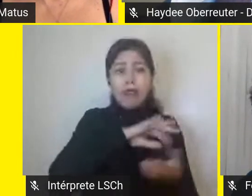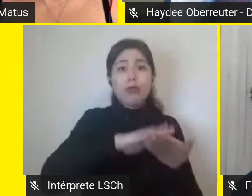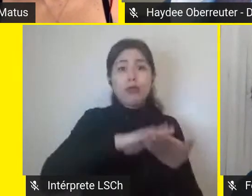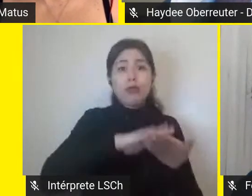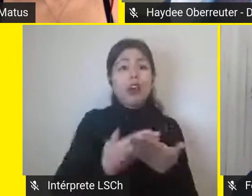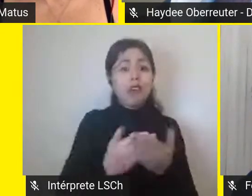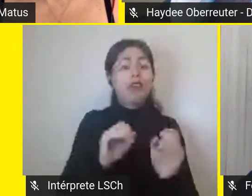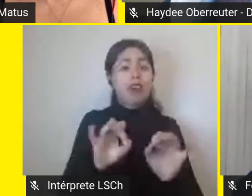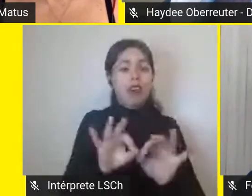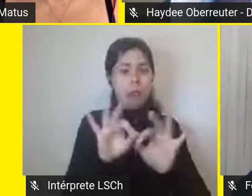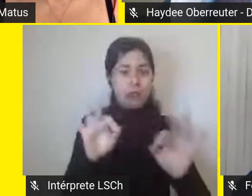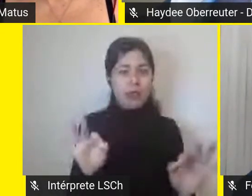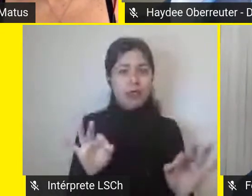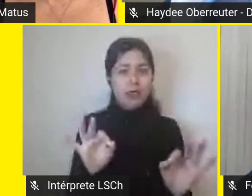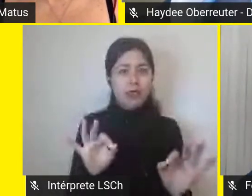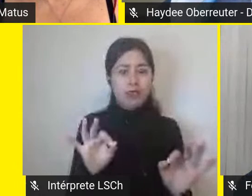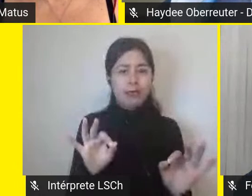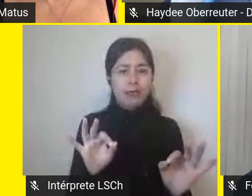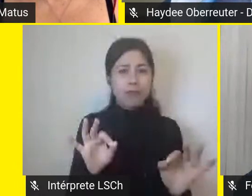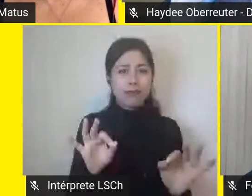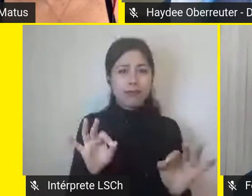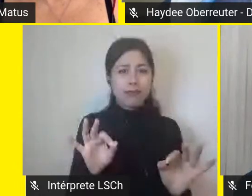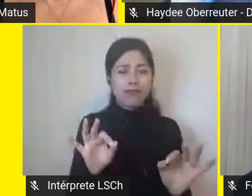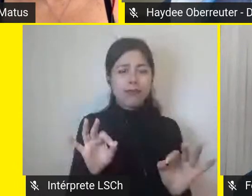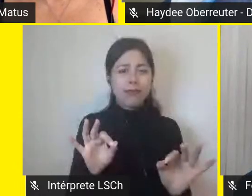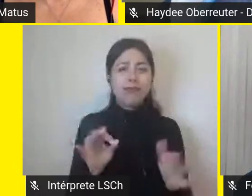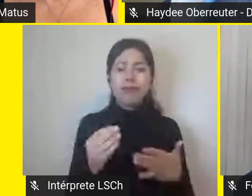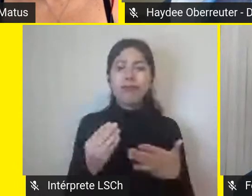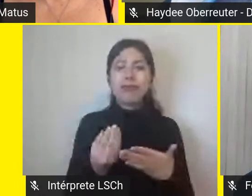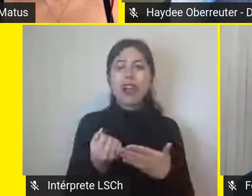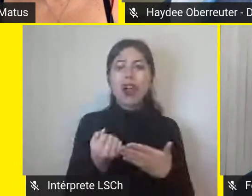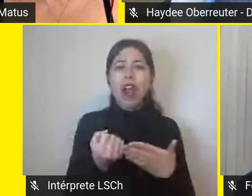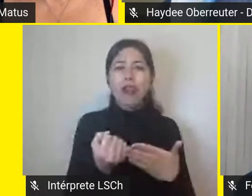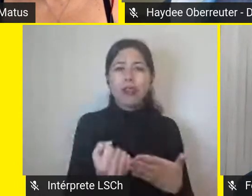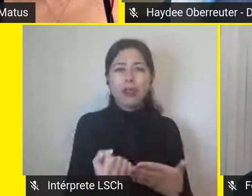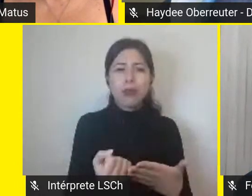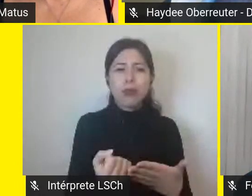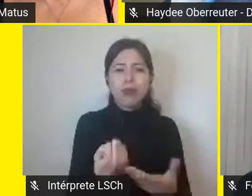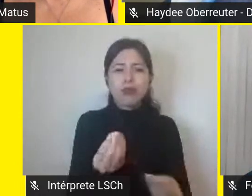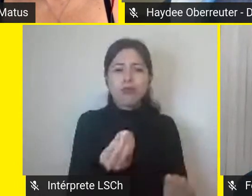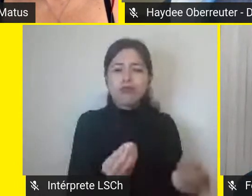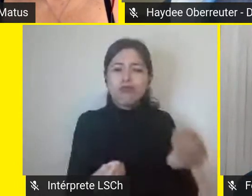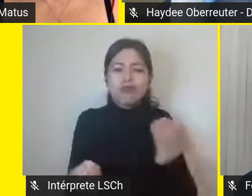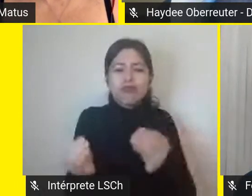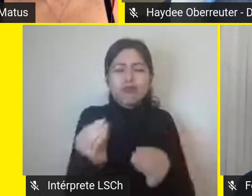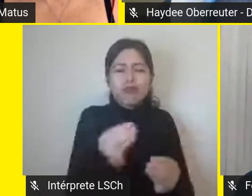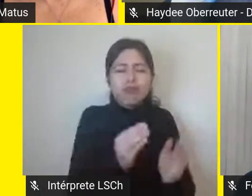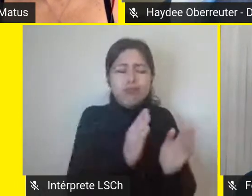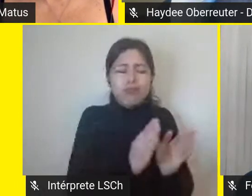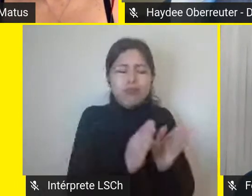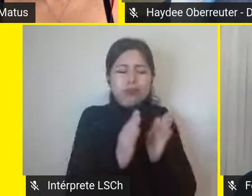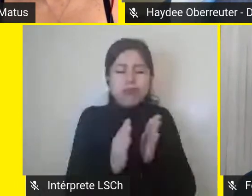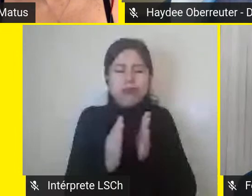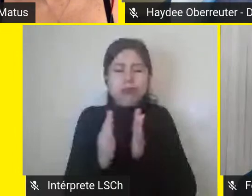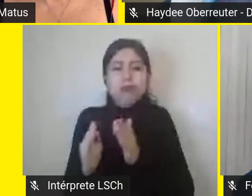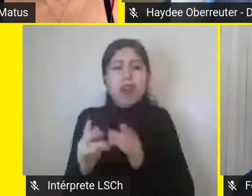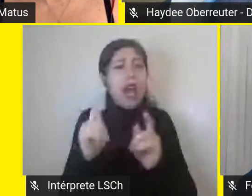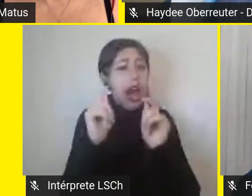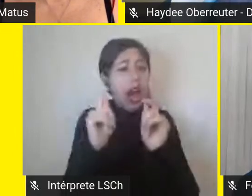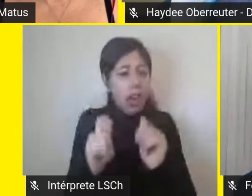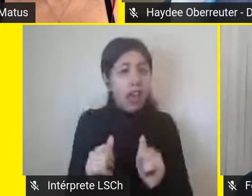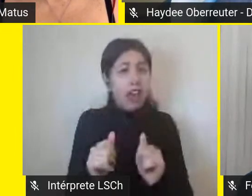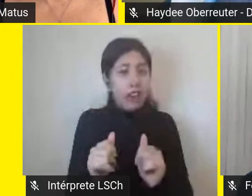construyeron, armaron pieza por pieza de una manera muy hábil la construcción de un individuo particular, de un